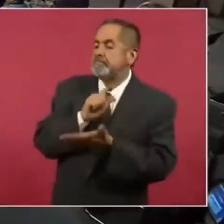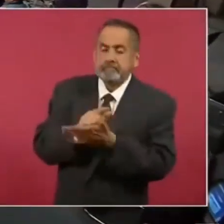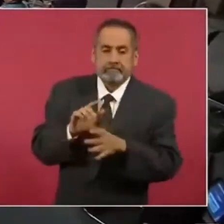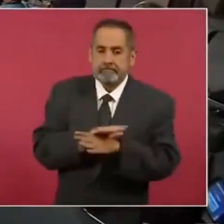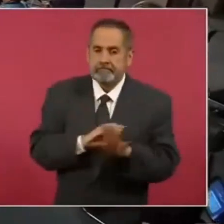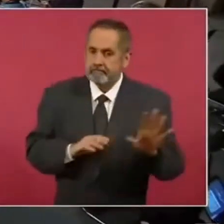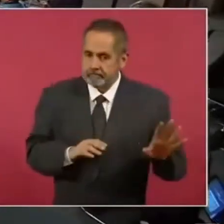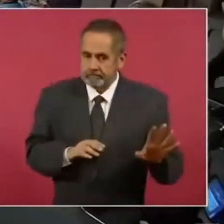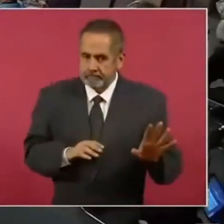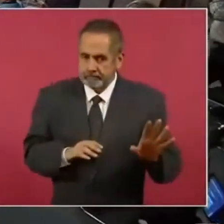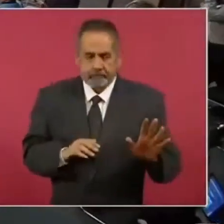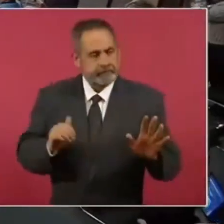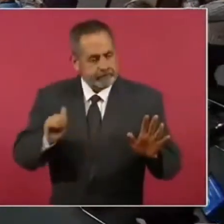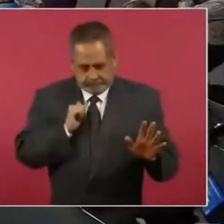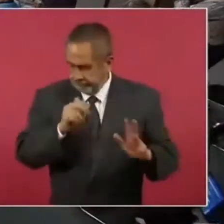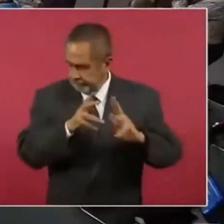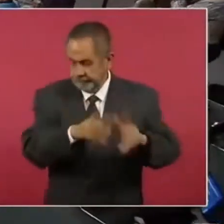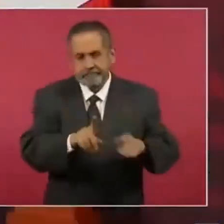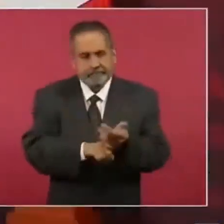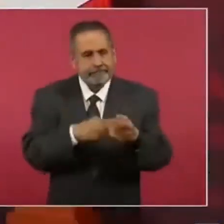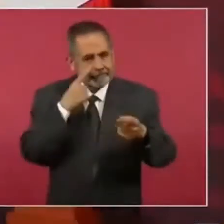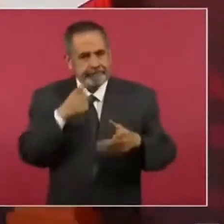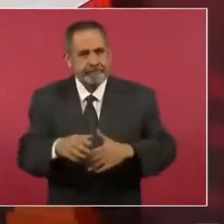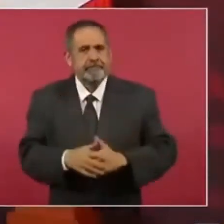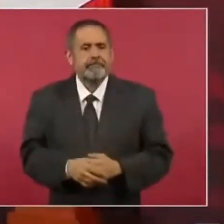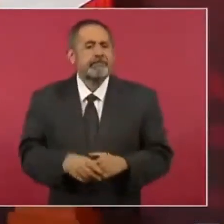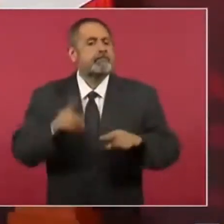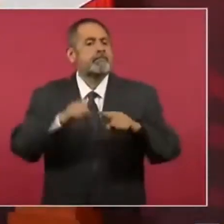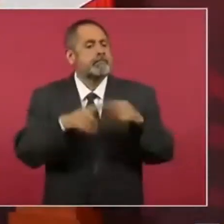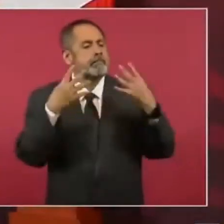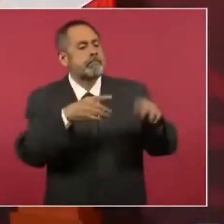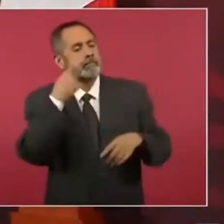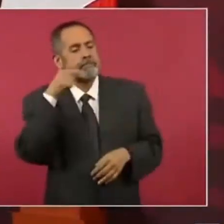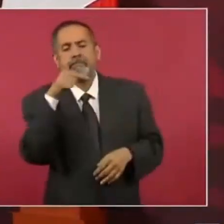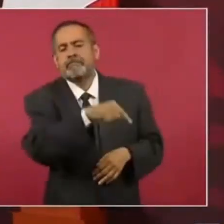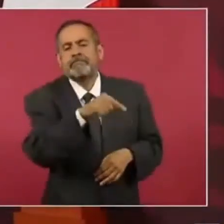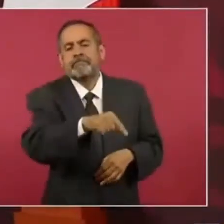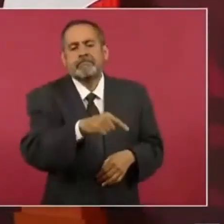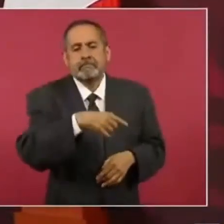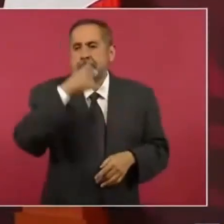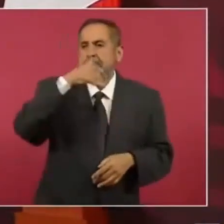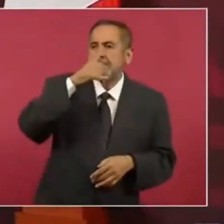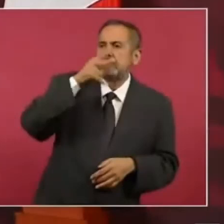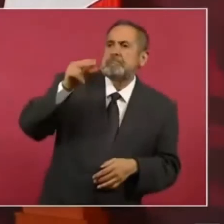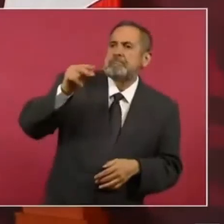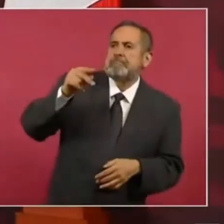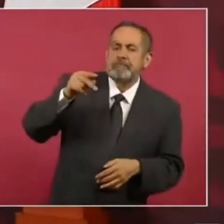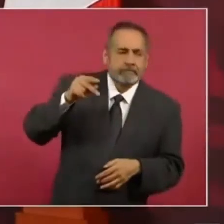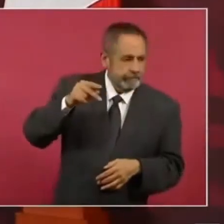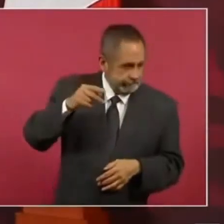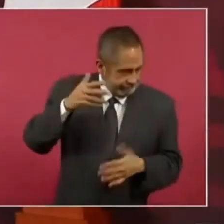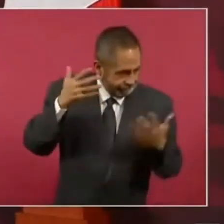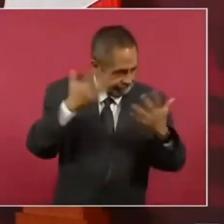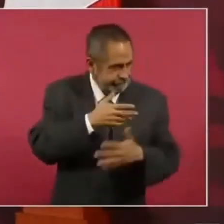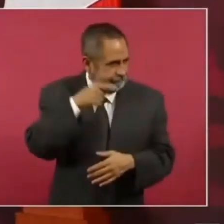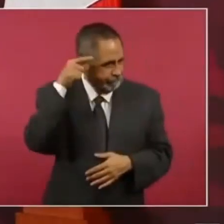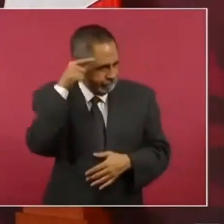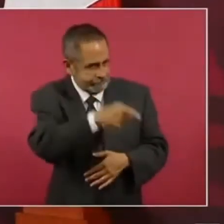y hay que aprovechar de una vez para decir quiénes son los que protestan. A ver,